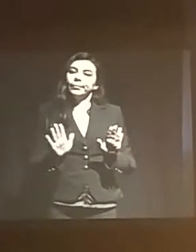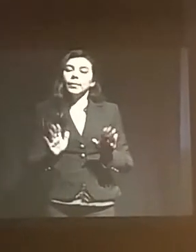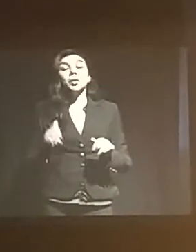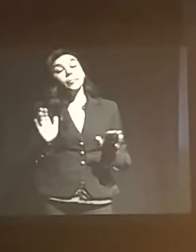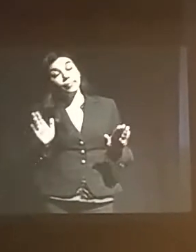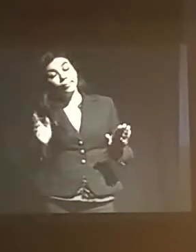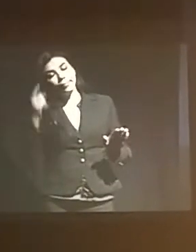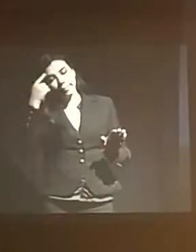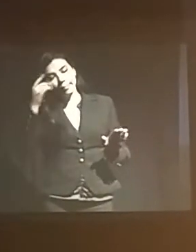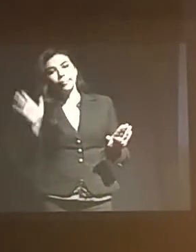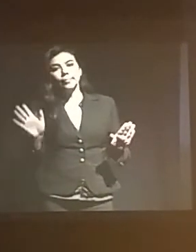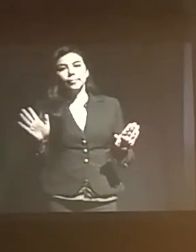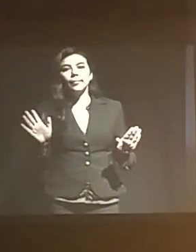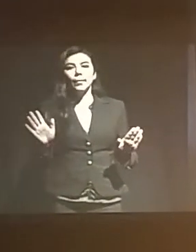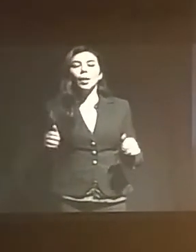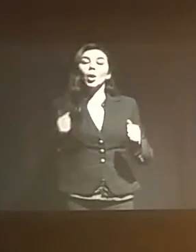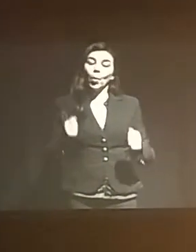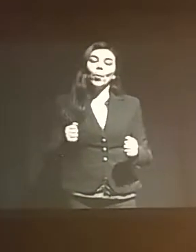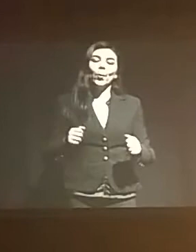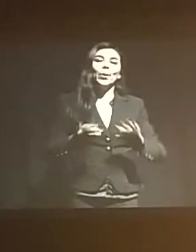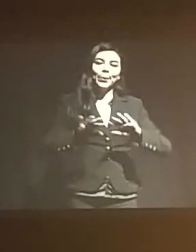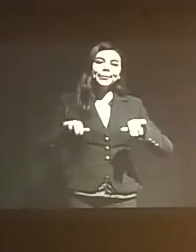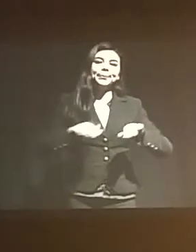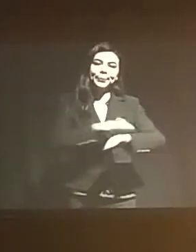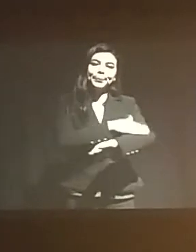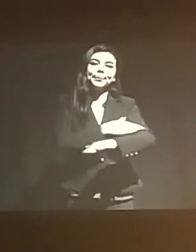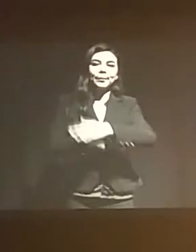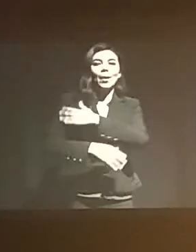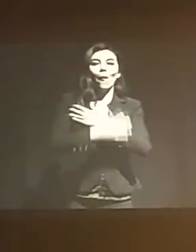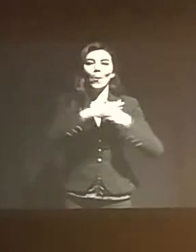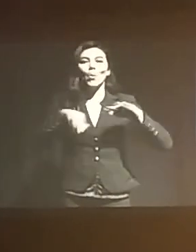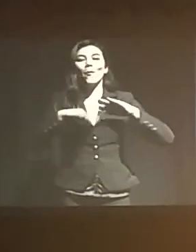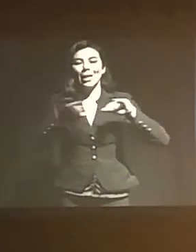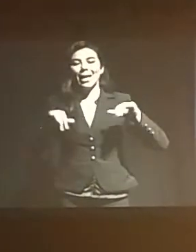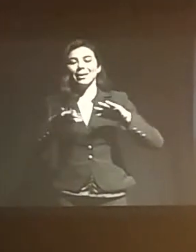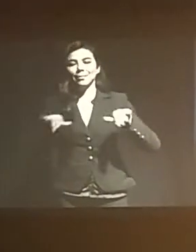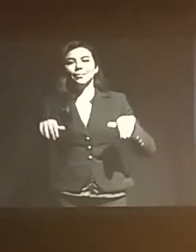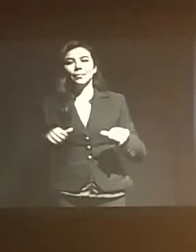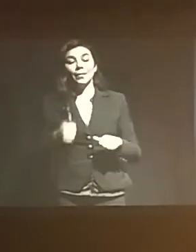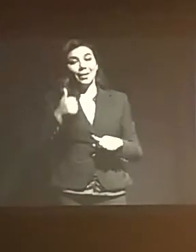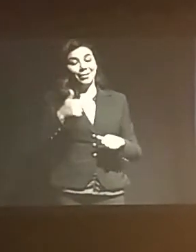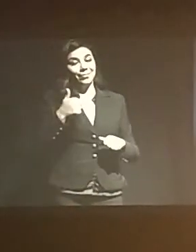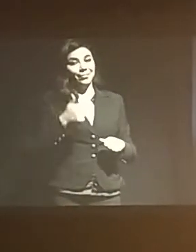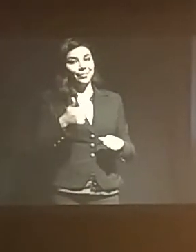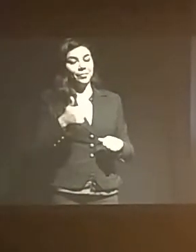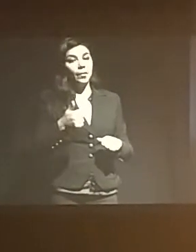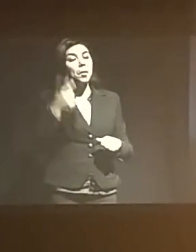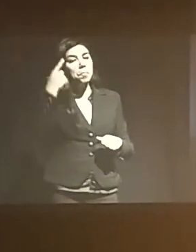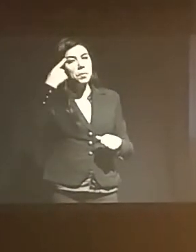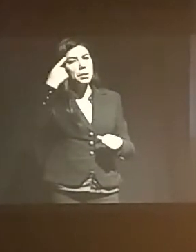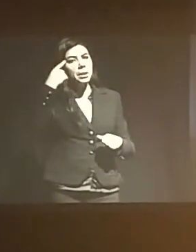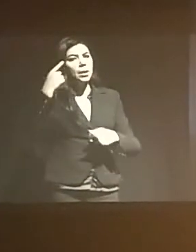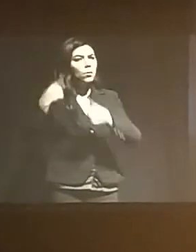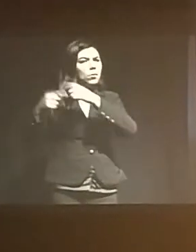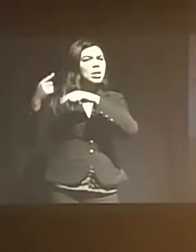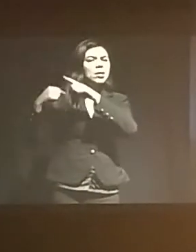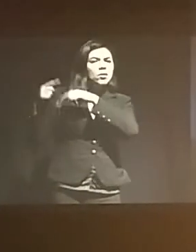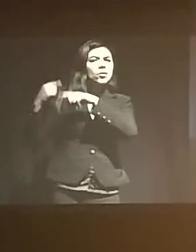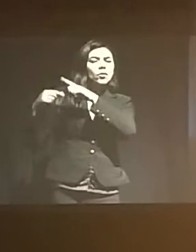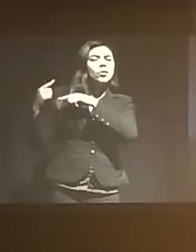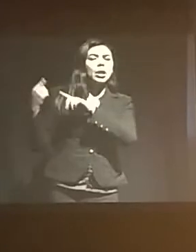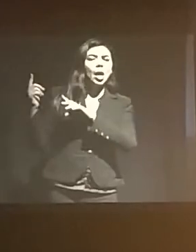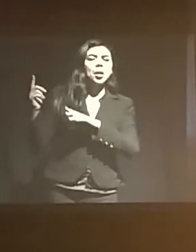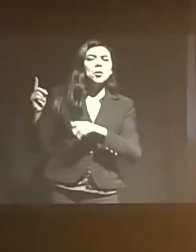Pero los podemos bañar. Y ya, eso es Piensa que hemos tenido una historia única que es la